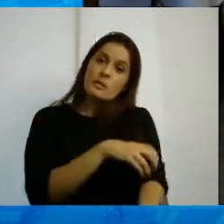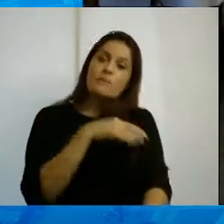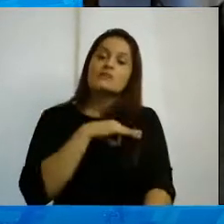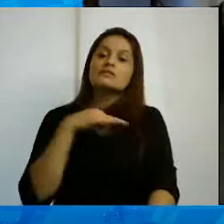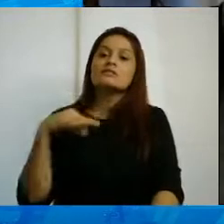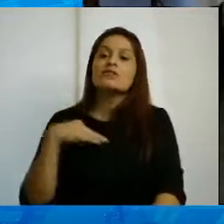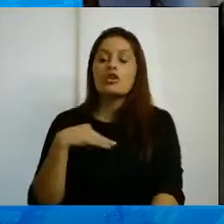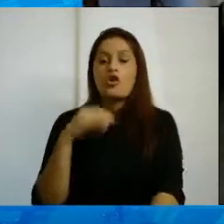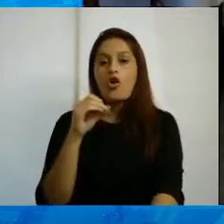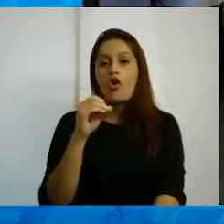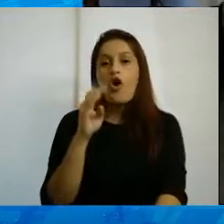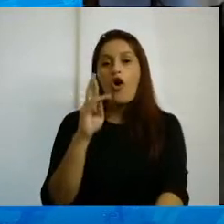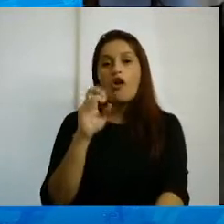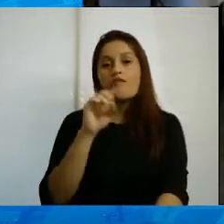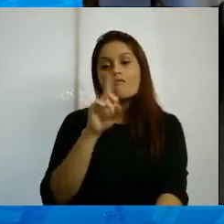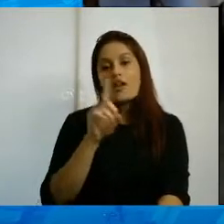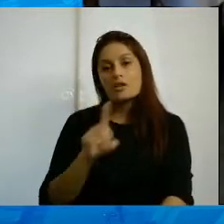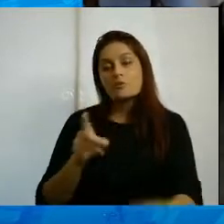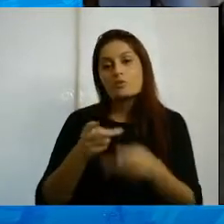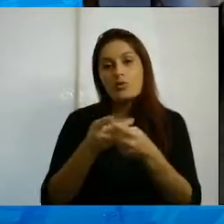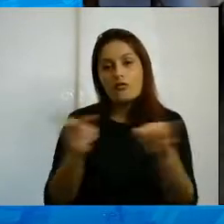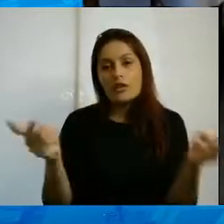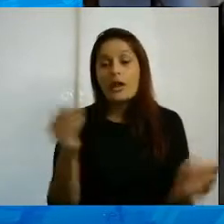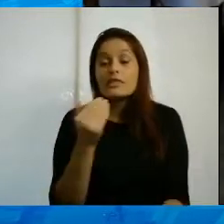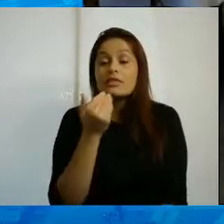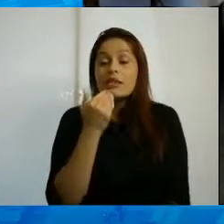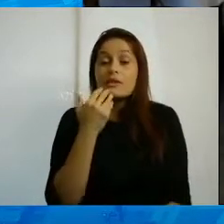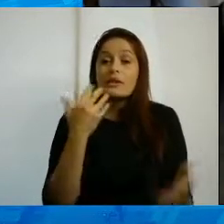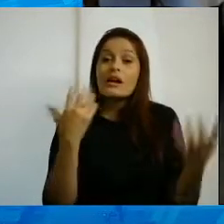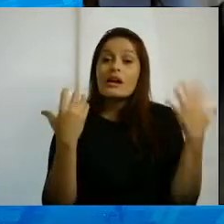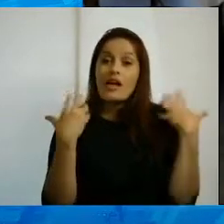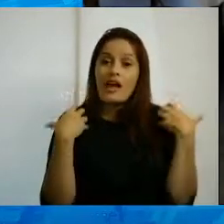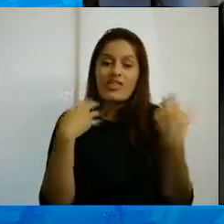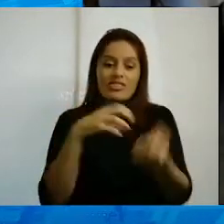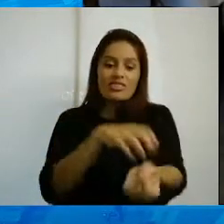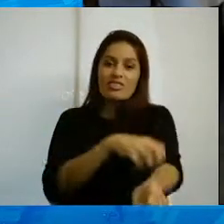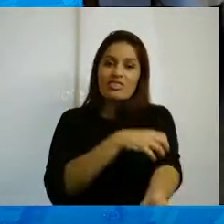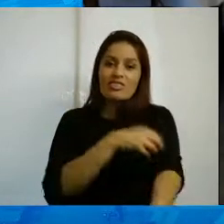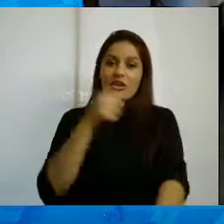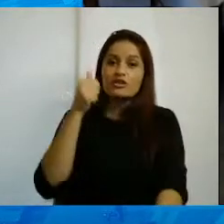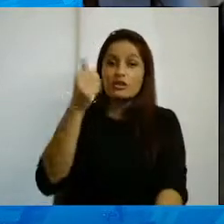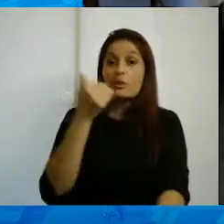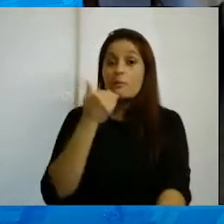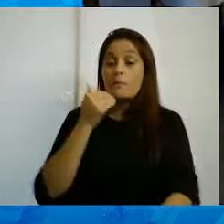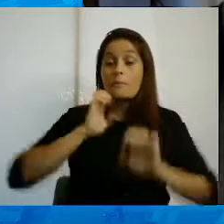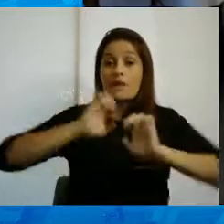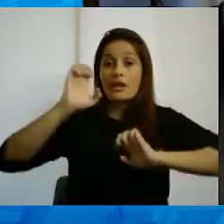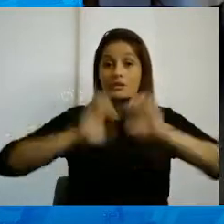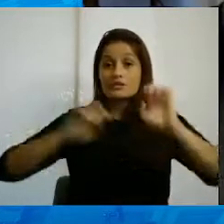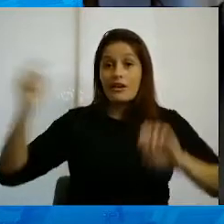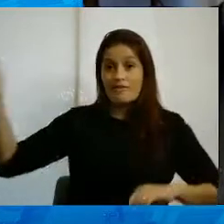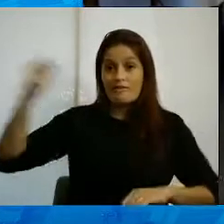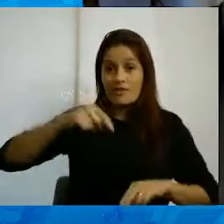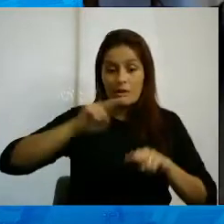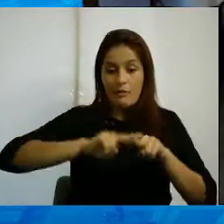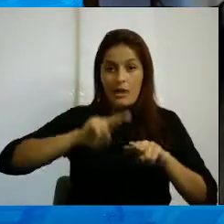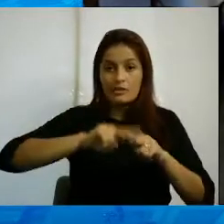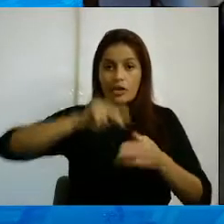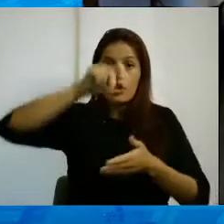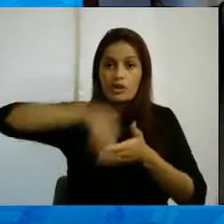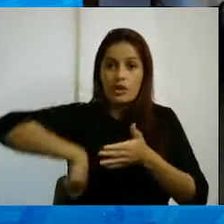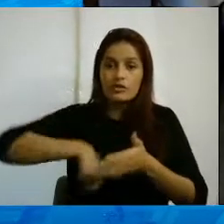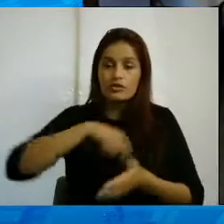también estaba el encargado de la dirección regional y de la empresa que estaba contratada para realizar estas